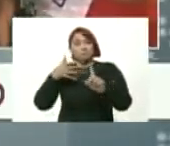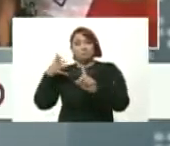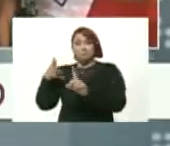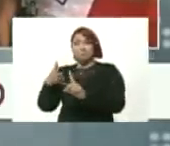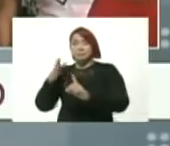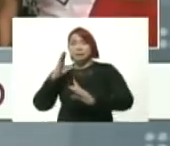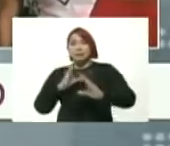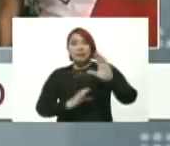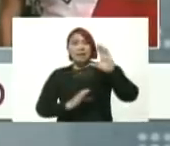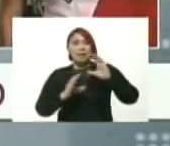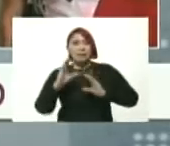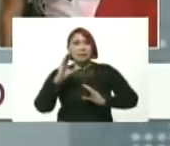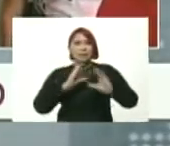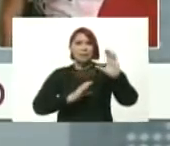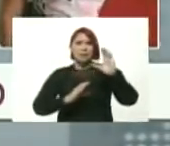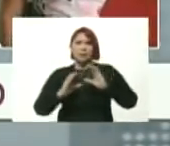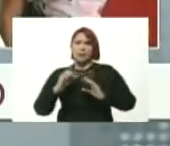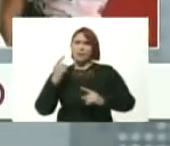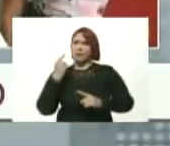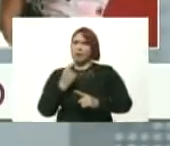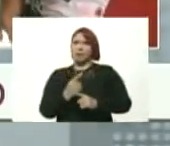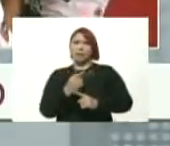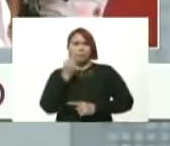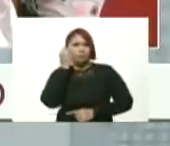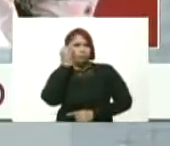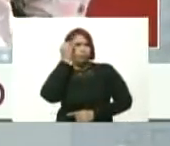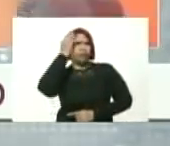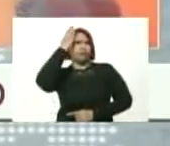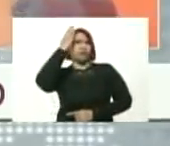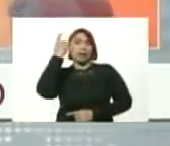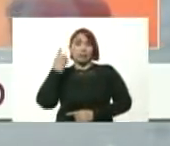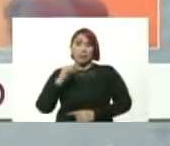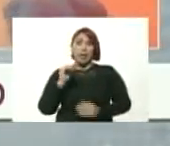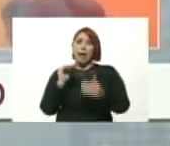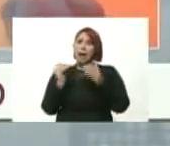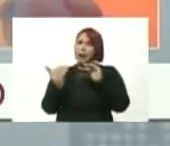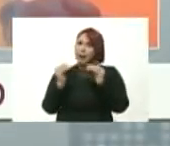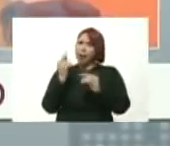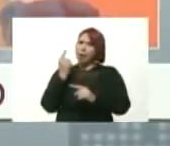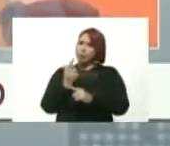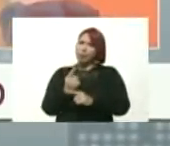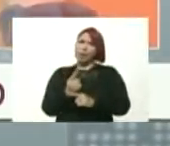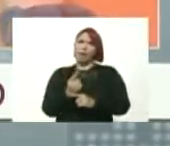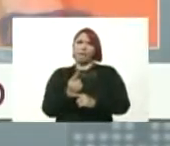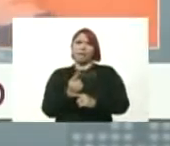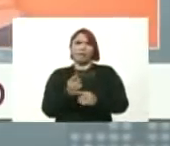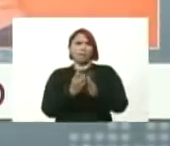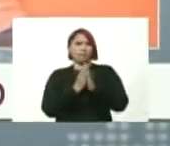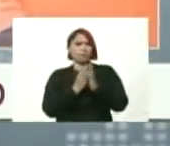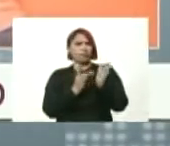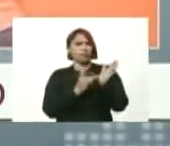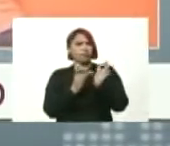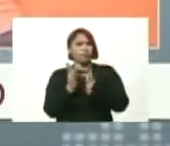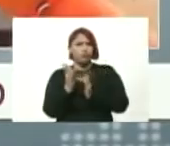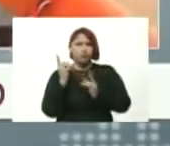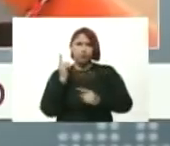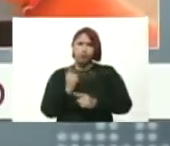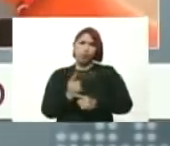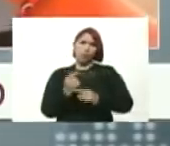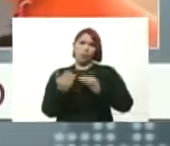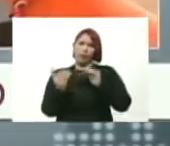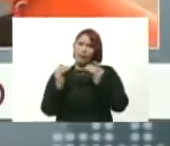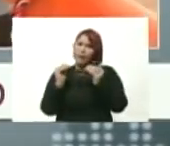el bagaje en conocimiento pero que tengan la ética de cristo' la